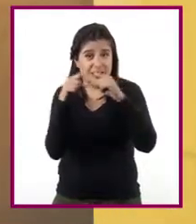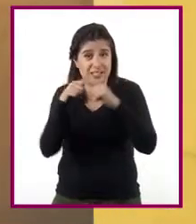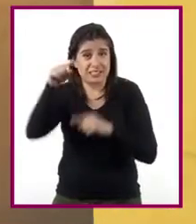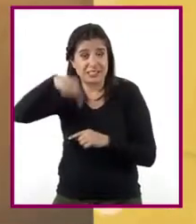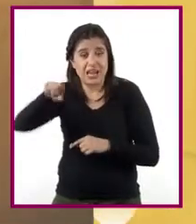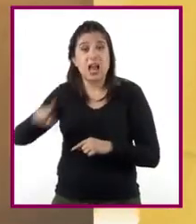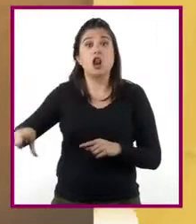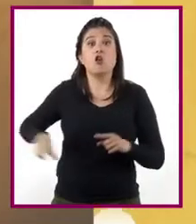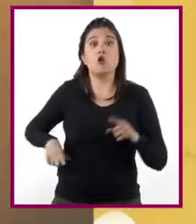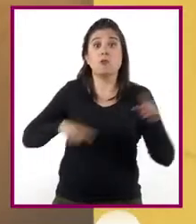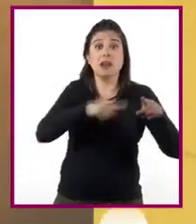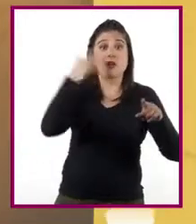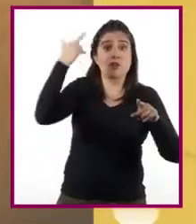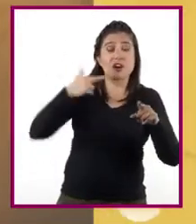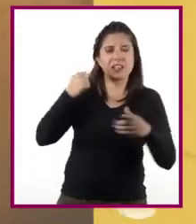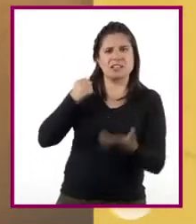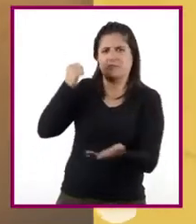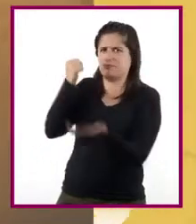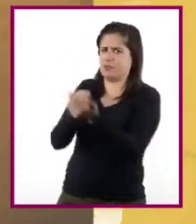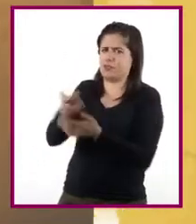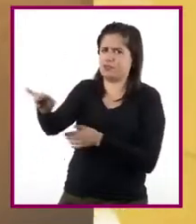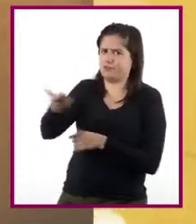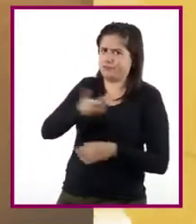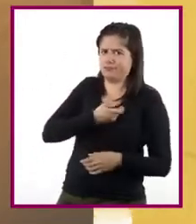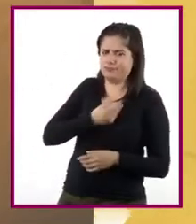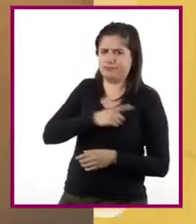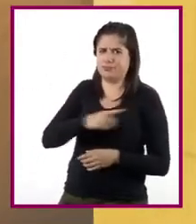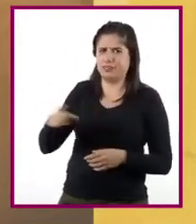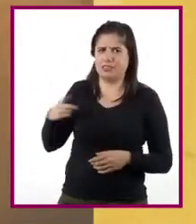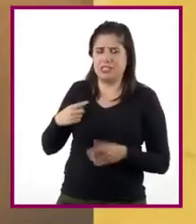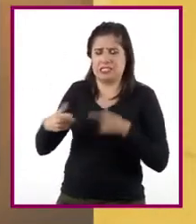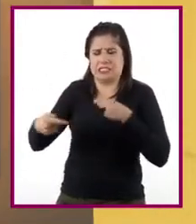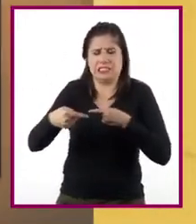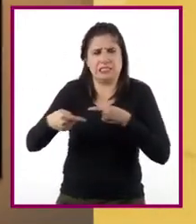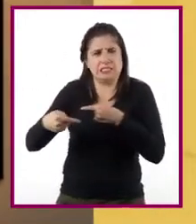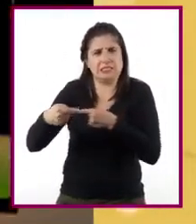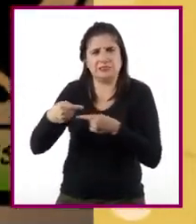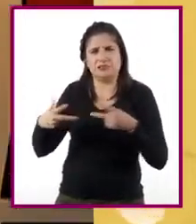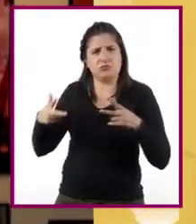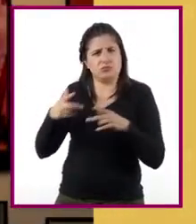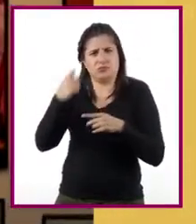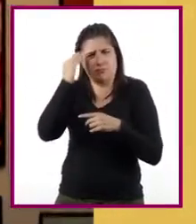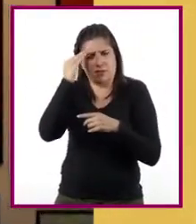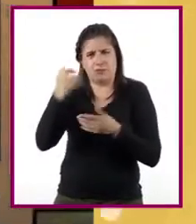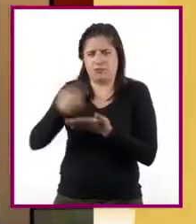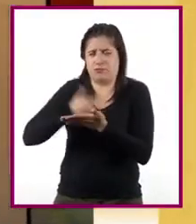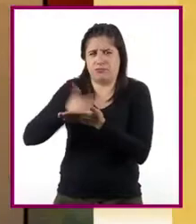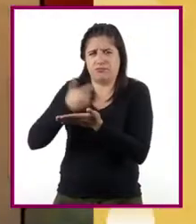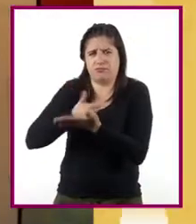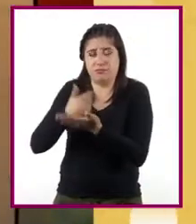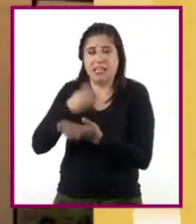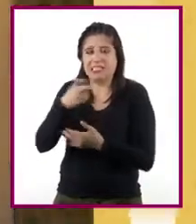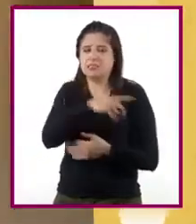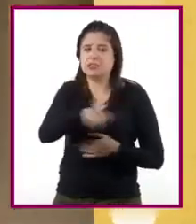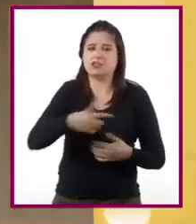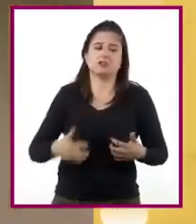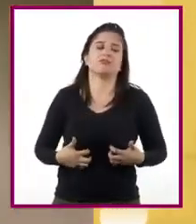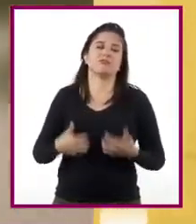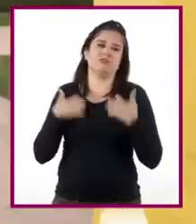el gobierno virreinal les exigió el pago de la deuda en plazos muy cortos. Esto contribuyó al descontento